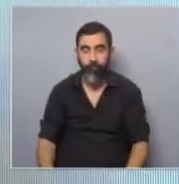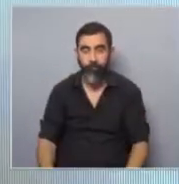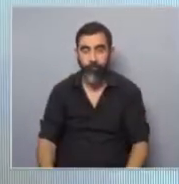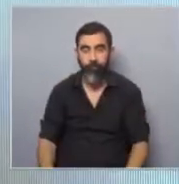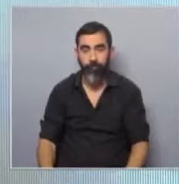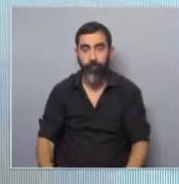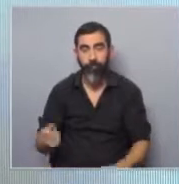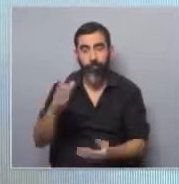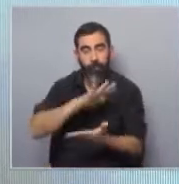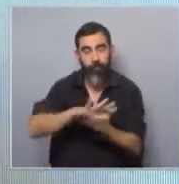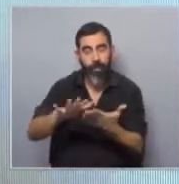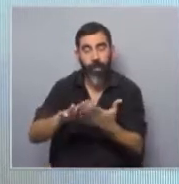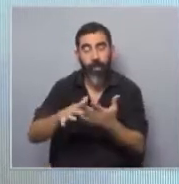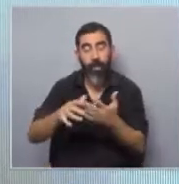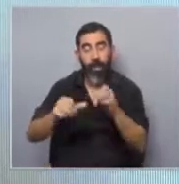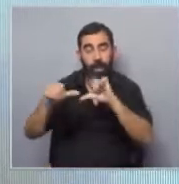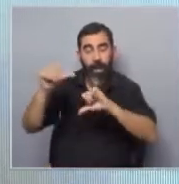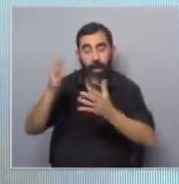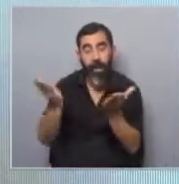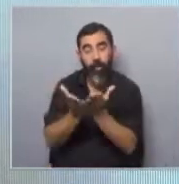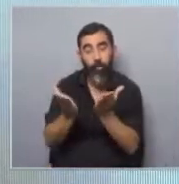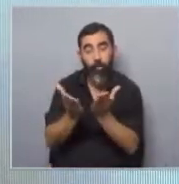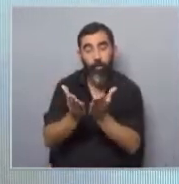fue becado a hacer microscopía electrónica